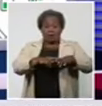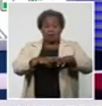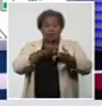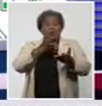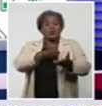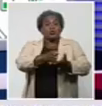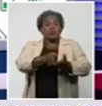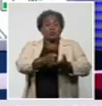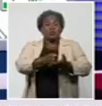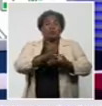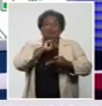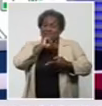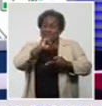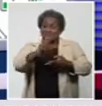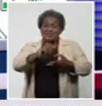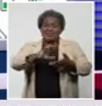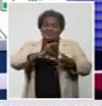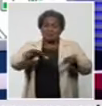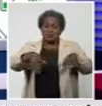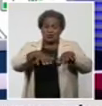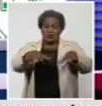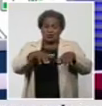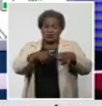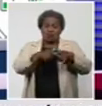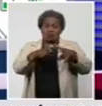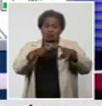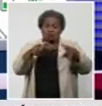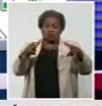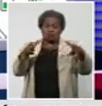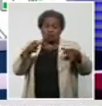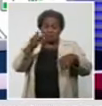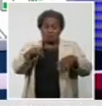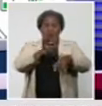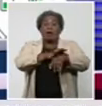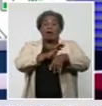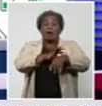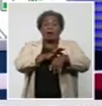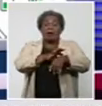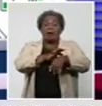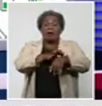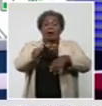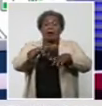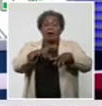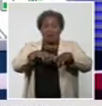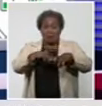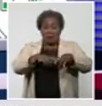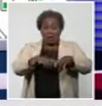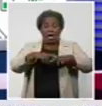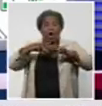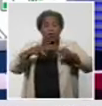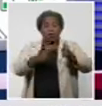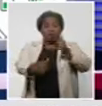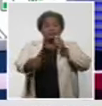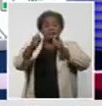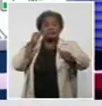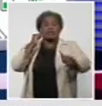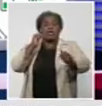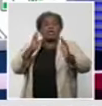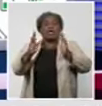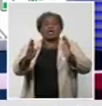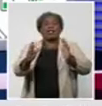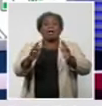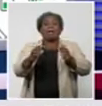escenario más complejo por el incremento de casos, pues también velan estrictamente. Usted sabe, La Habana ha retornado a la fase de transmisión autóctona de